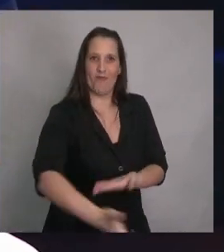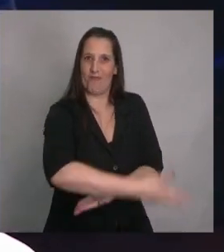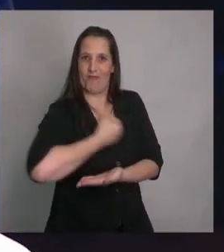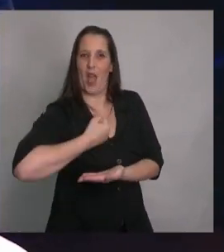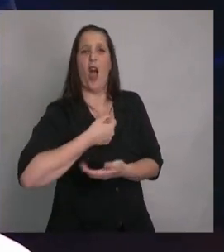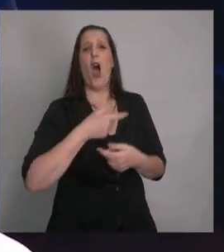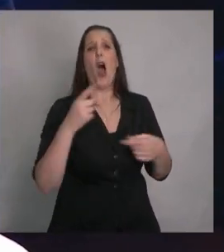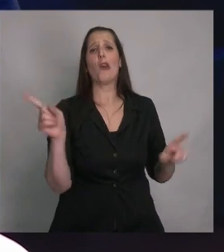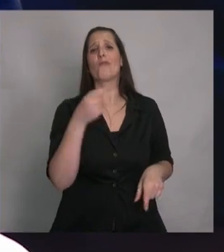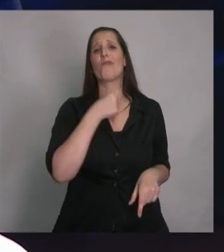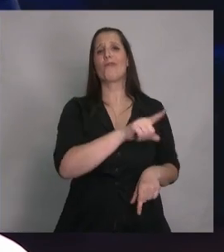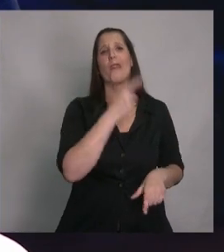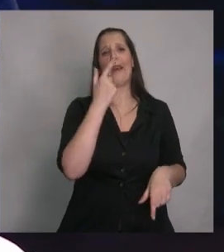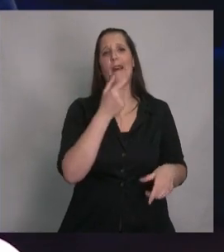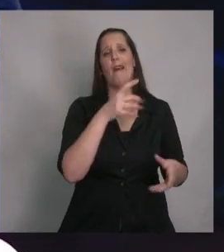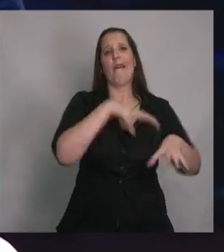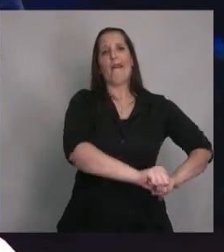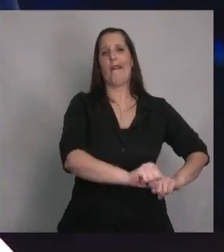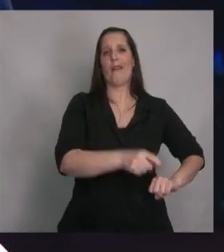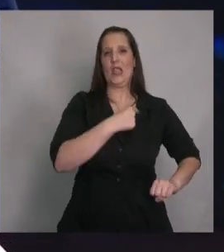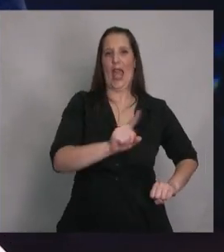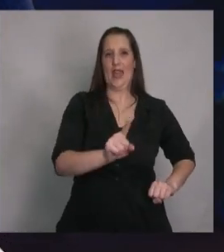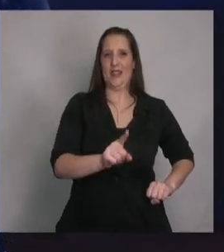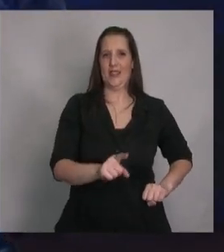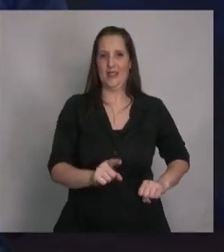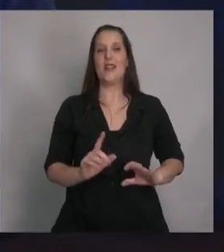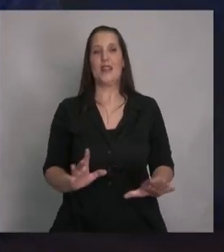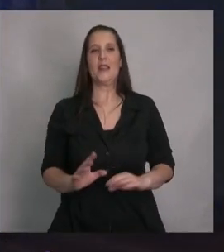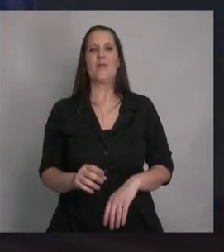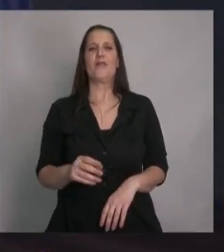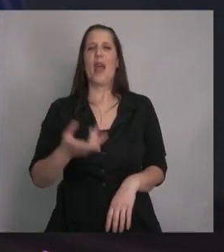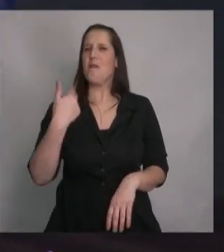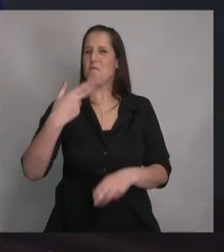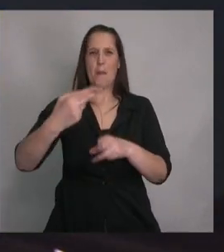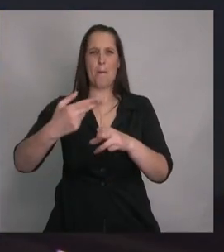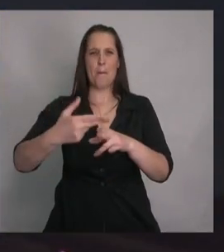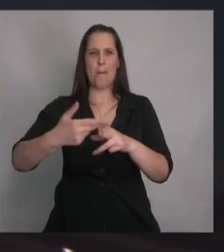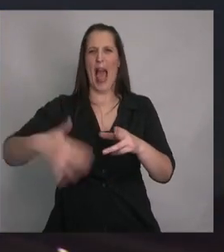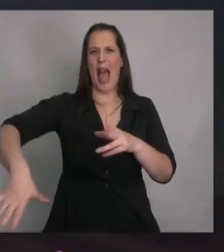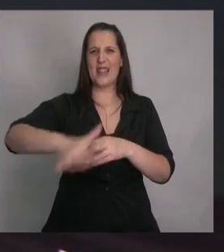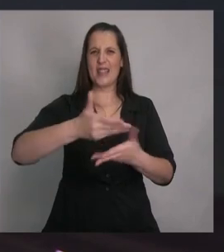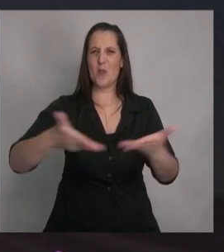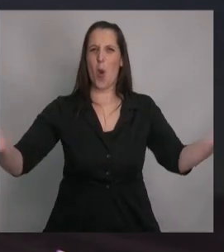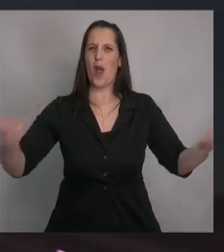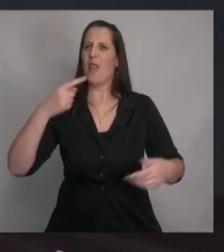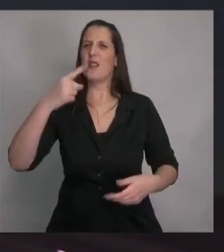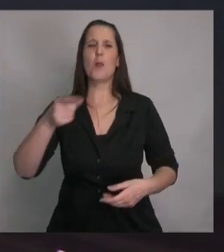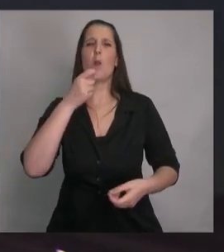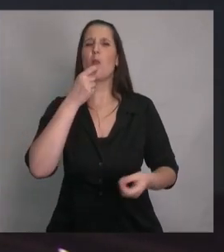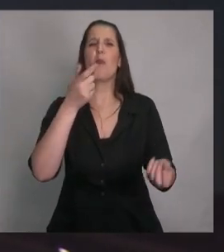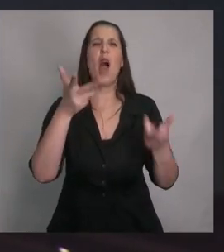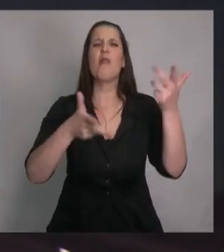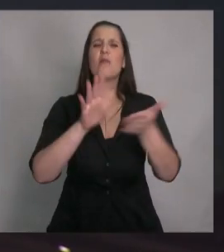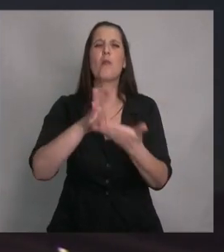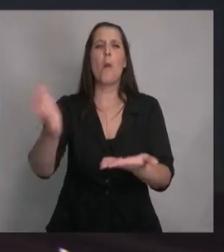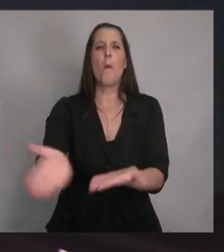es aquí que esa diferencia, y lo decíamos en la plaza pública, la producción implica no solamente que